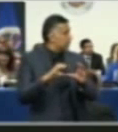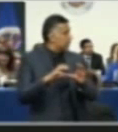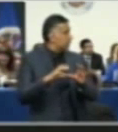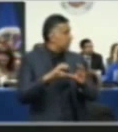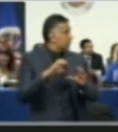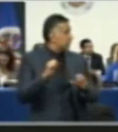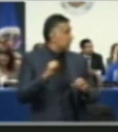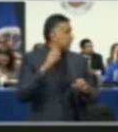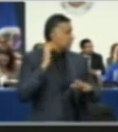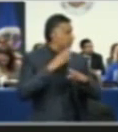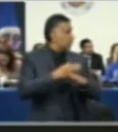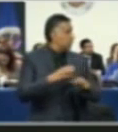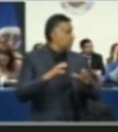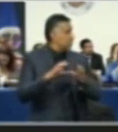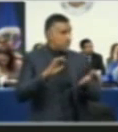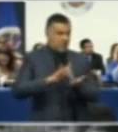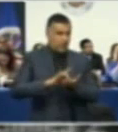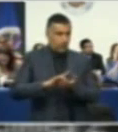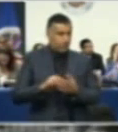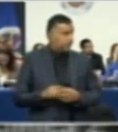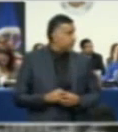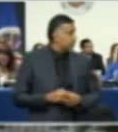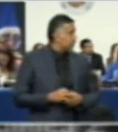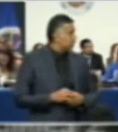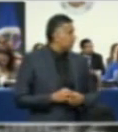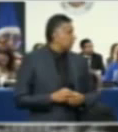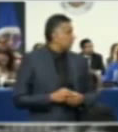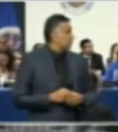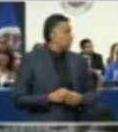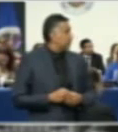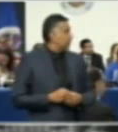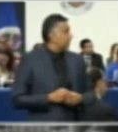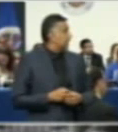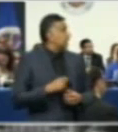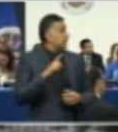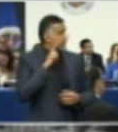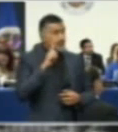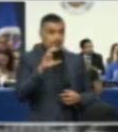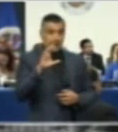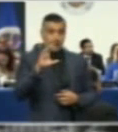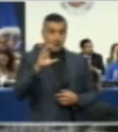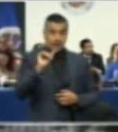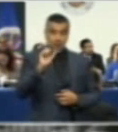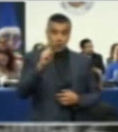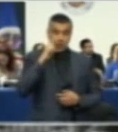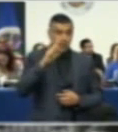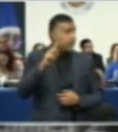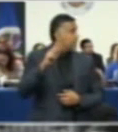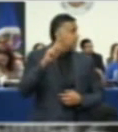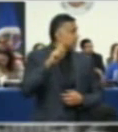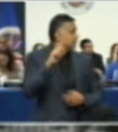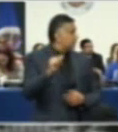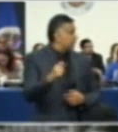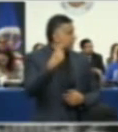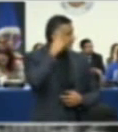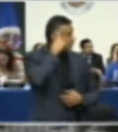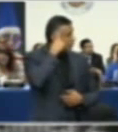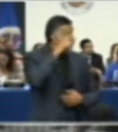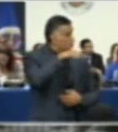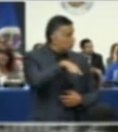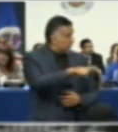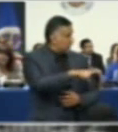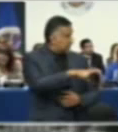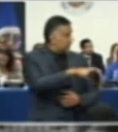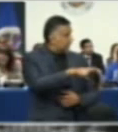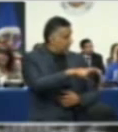de interdicción, además del certificado médico, entiendo. Y si fuese, por ejemplo, en el caso de la discapacidad intelectual, ustedes